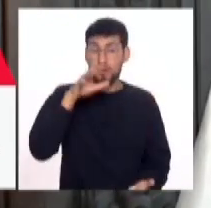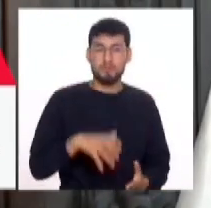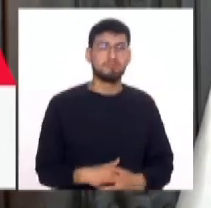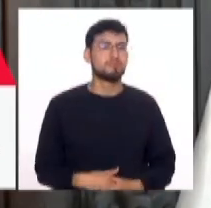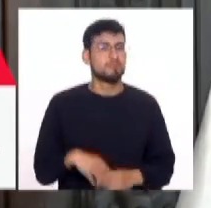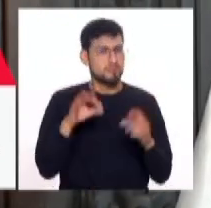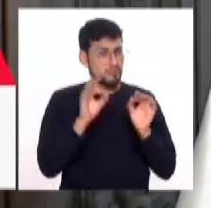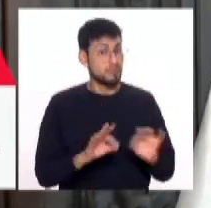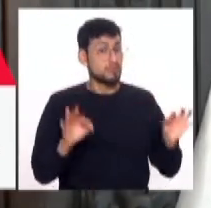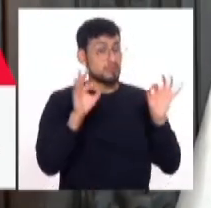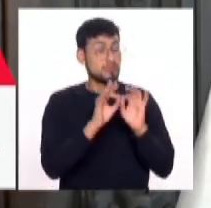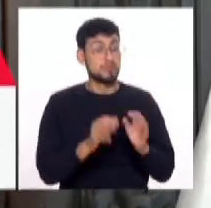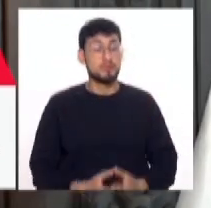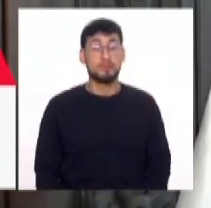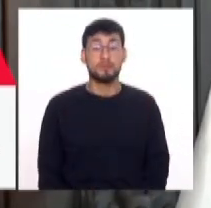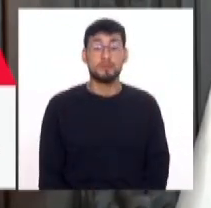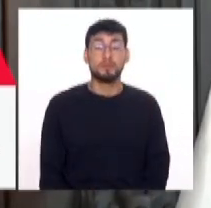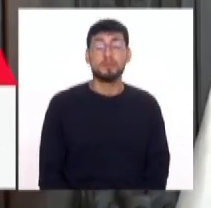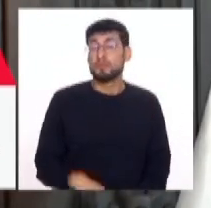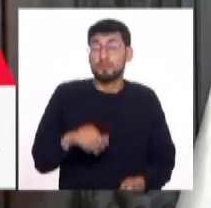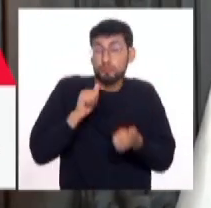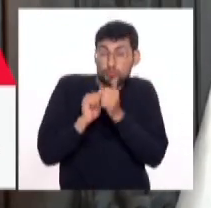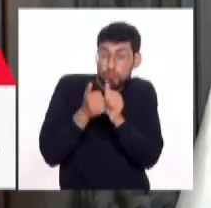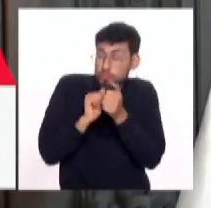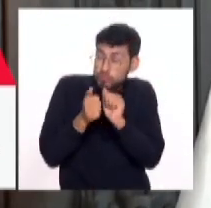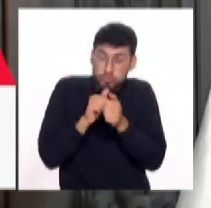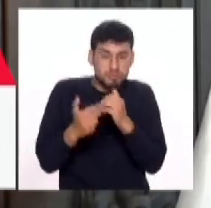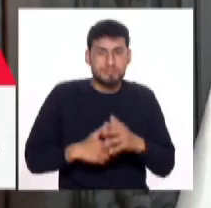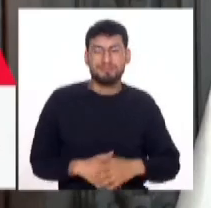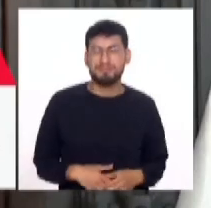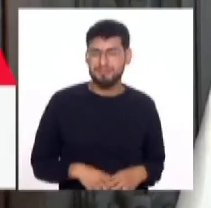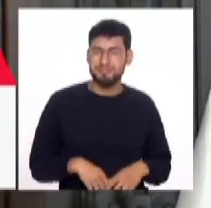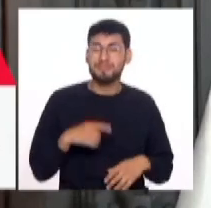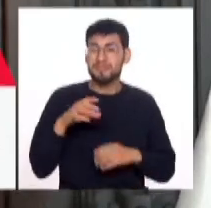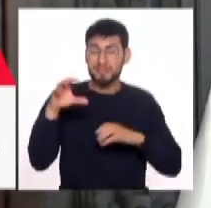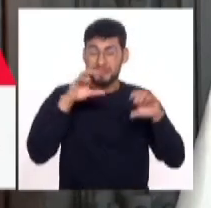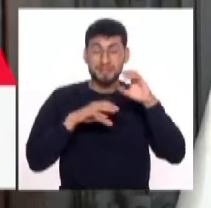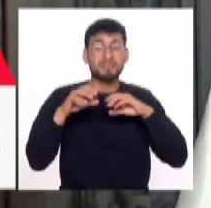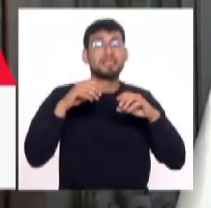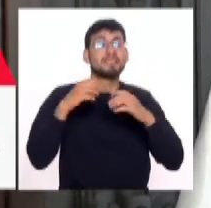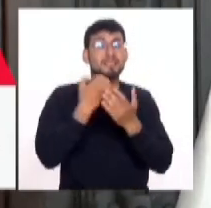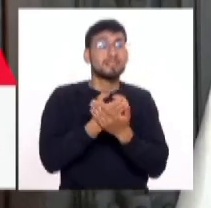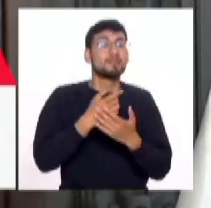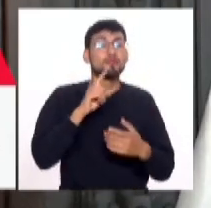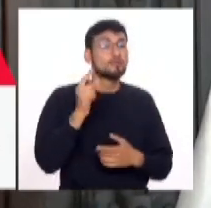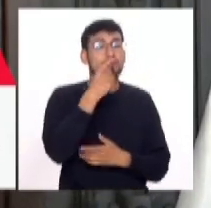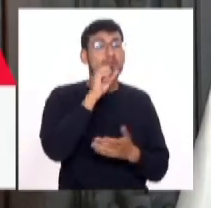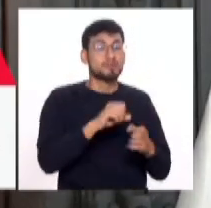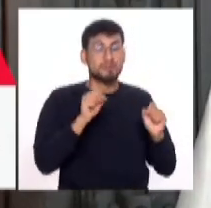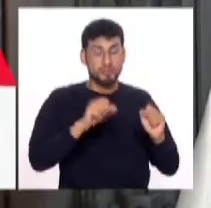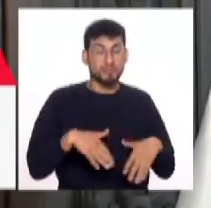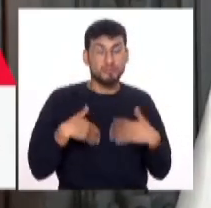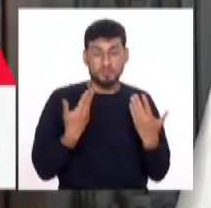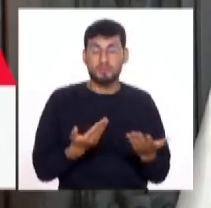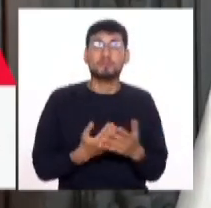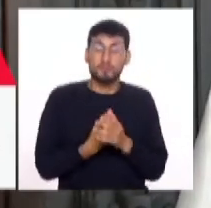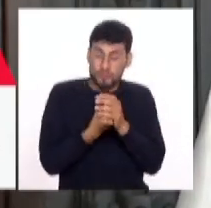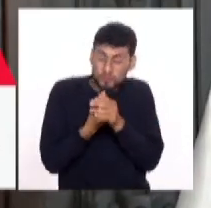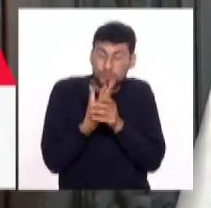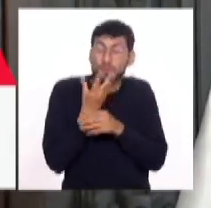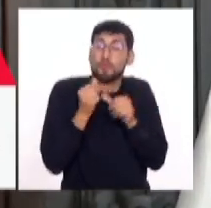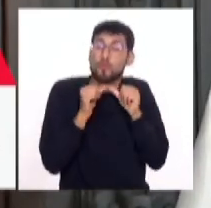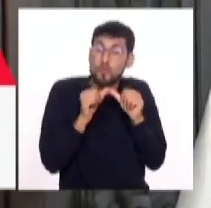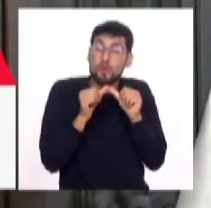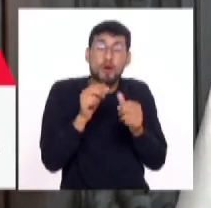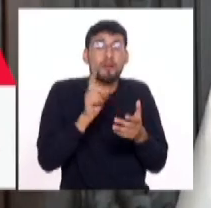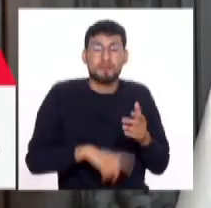algo fundamental, hablamos de competitividad. Según la ciencia económica, la única manera de generar un crecimiento